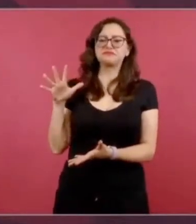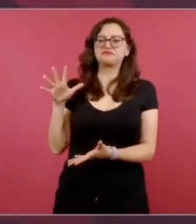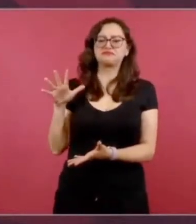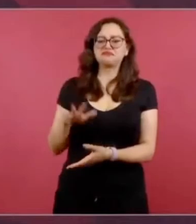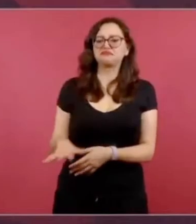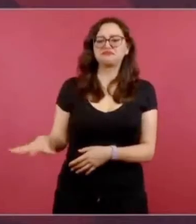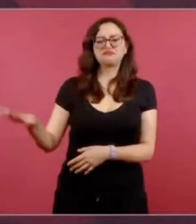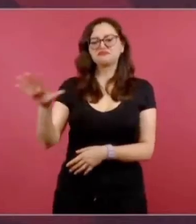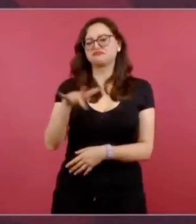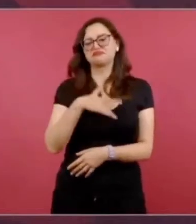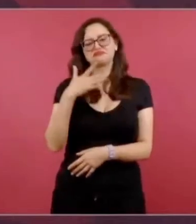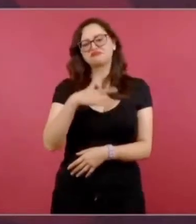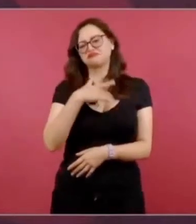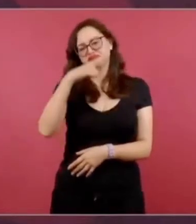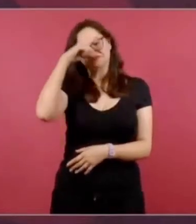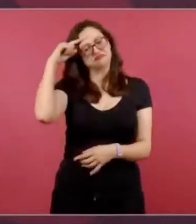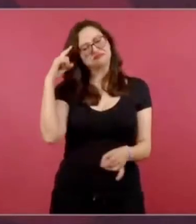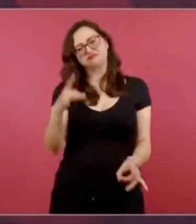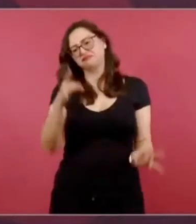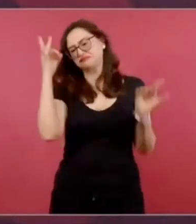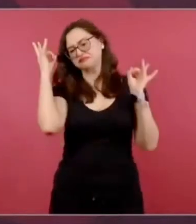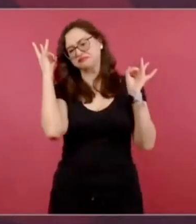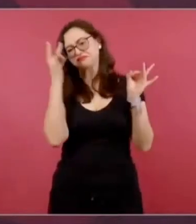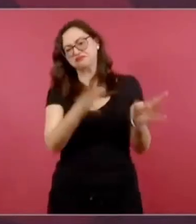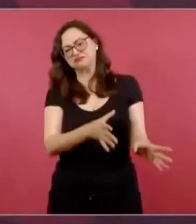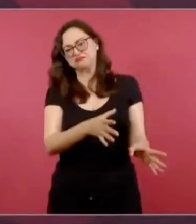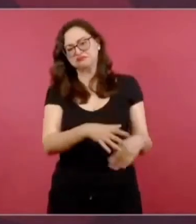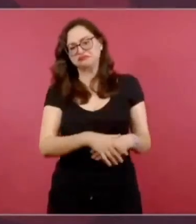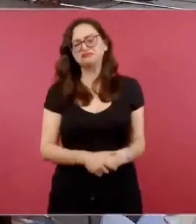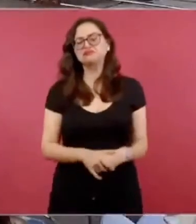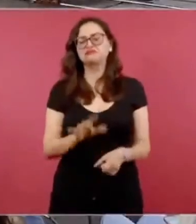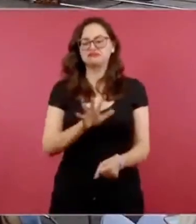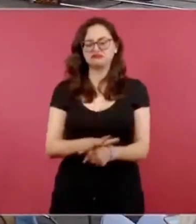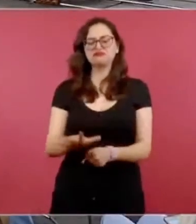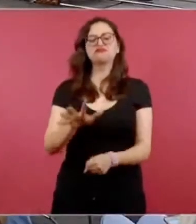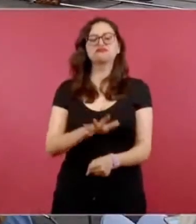ha dicho basta y está contenta.